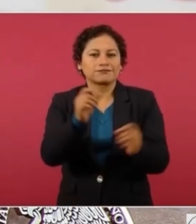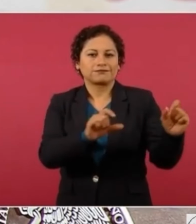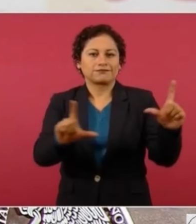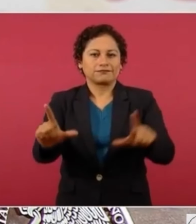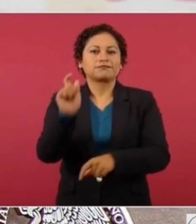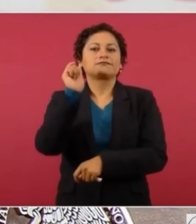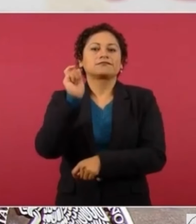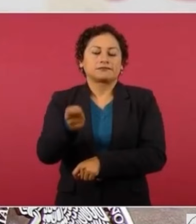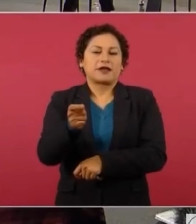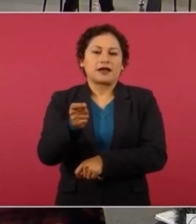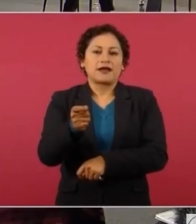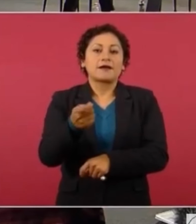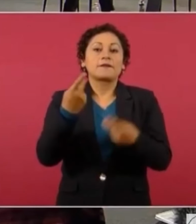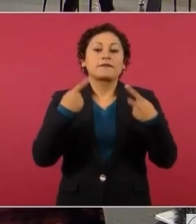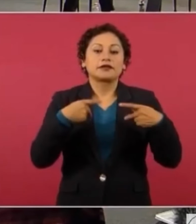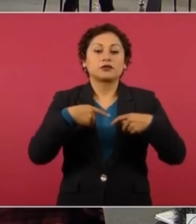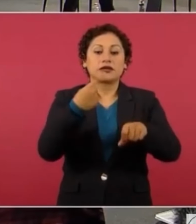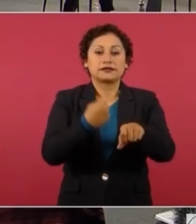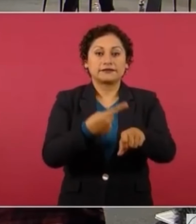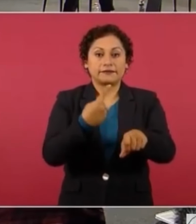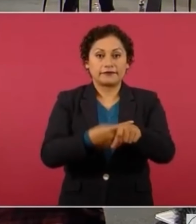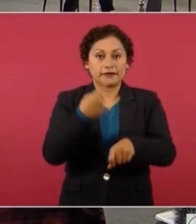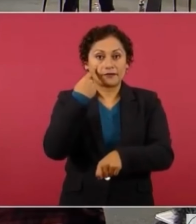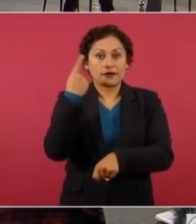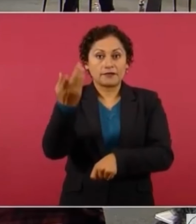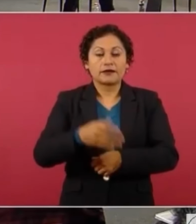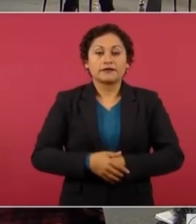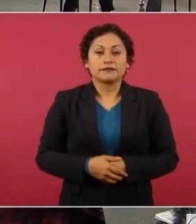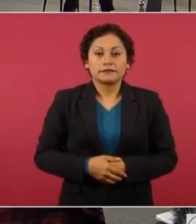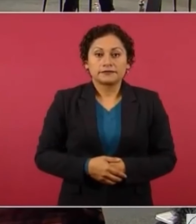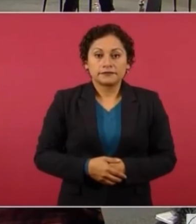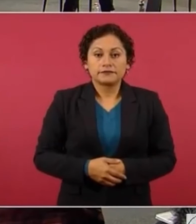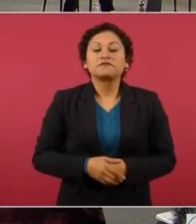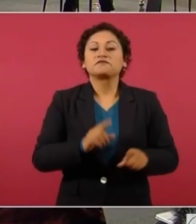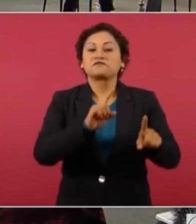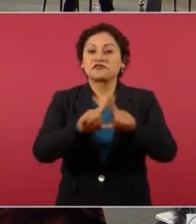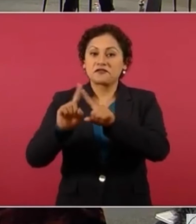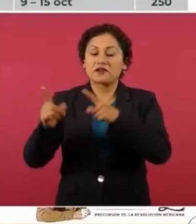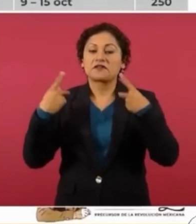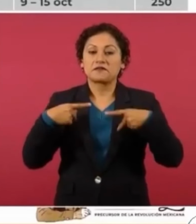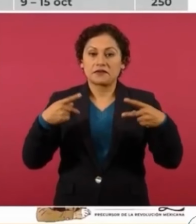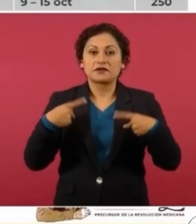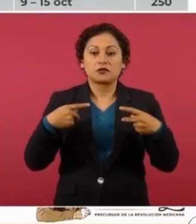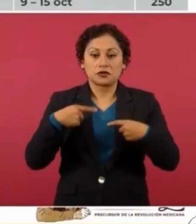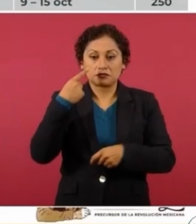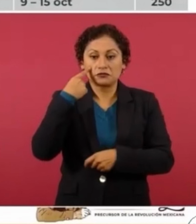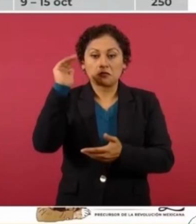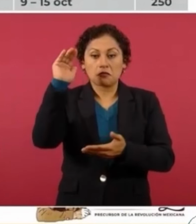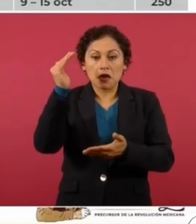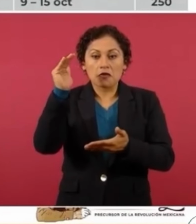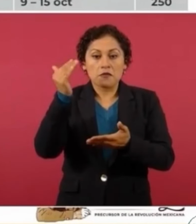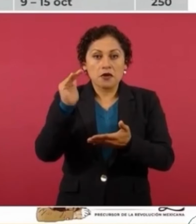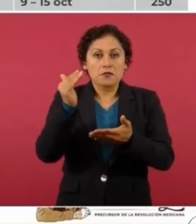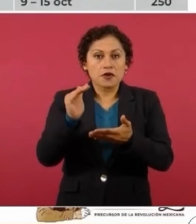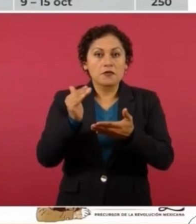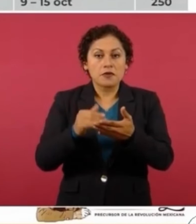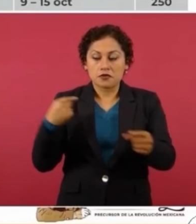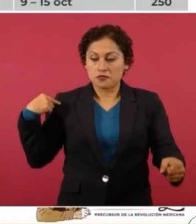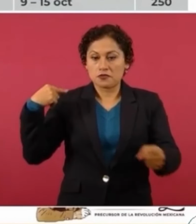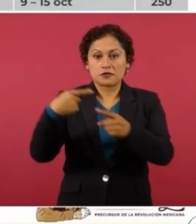curva epidémica de casos estimados, verán ustedes que de manera muy consistente cada vez hay menos casos a lo largo de las 5 semanas